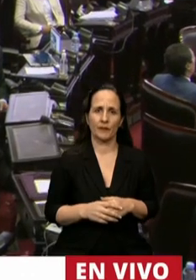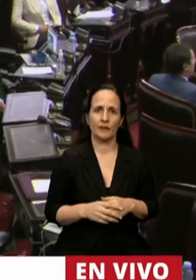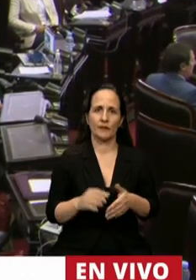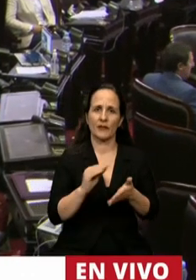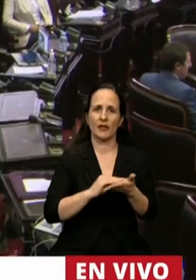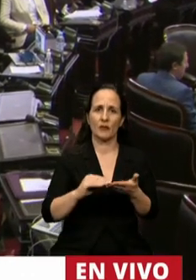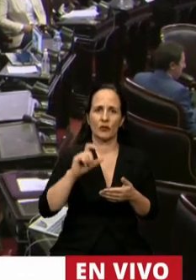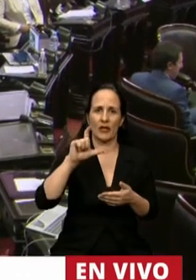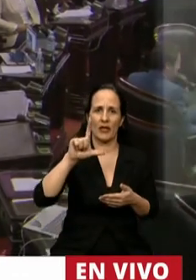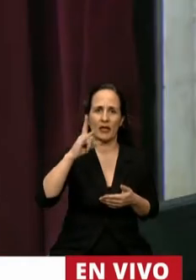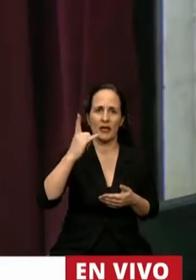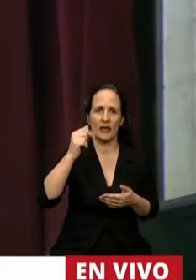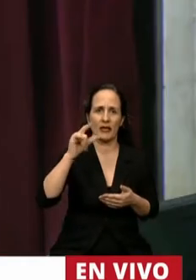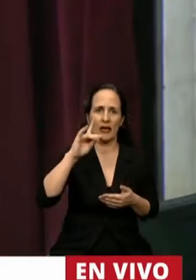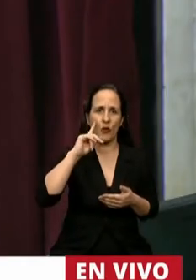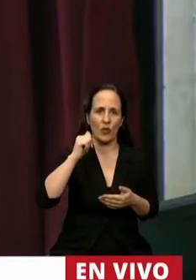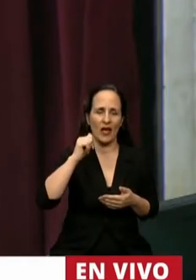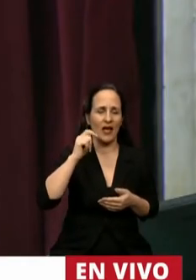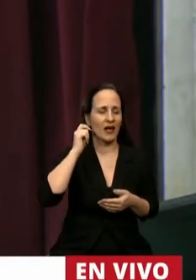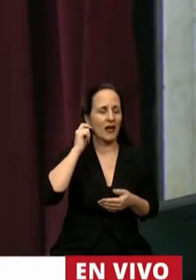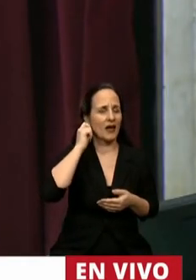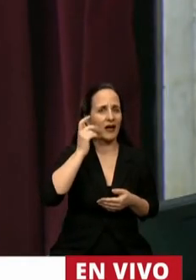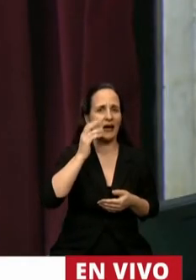Diputada Claudia Gabriela Márquez.